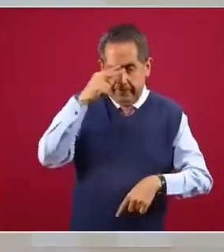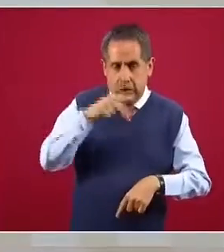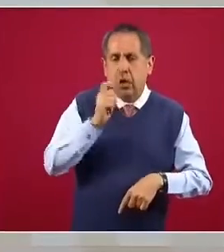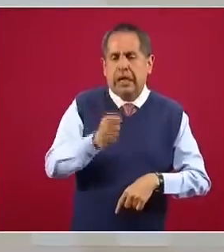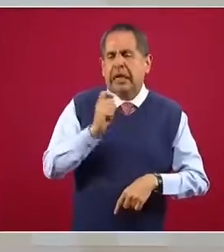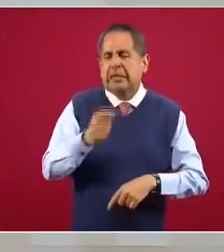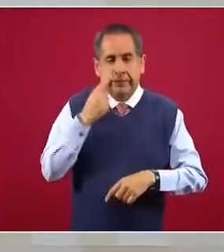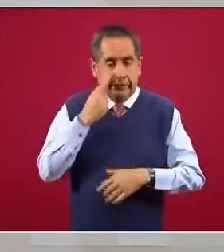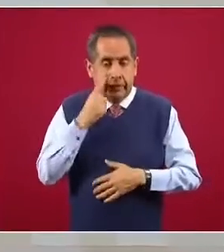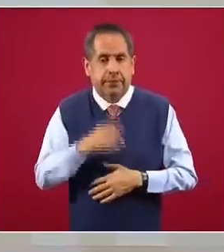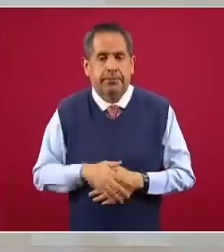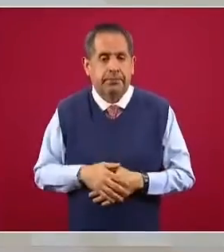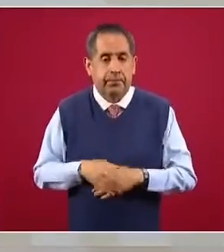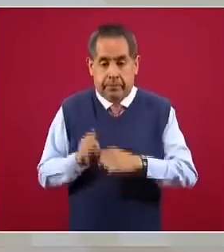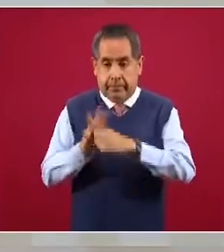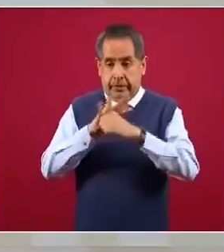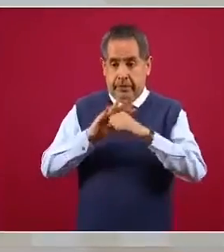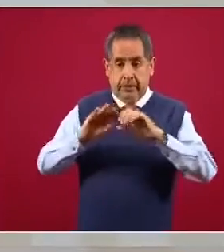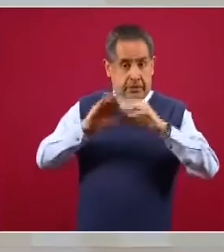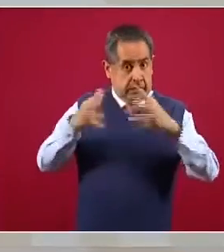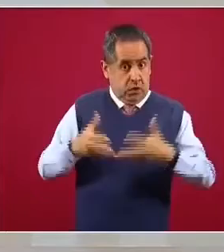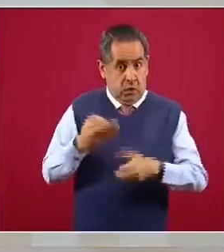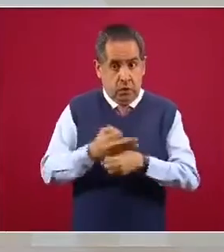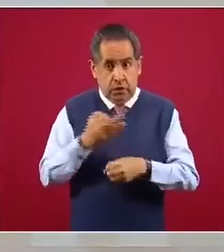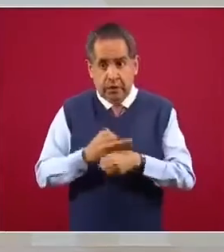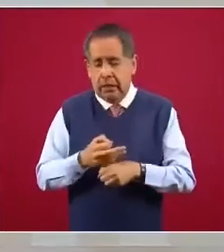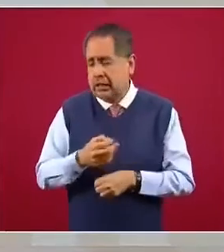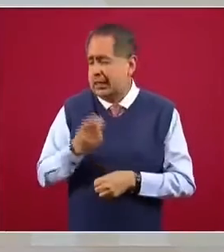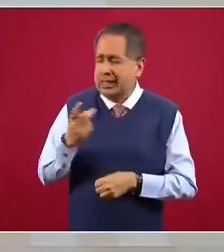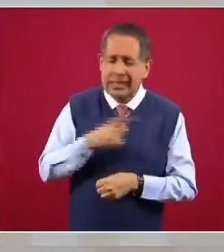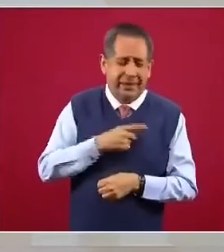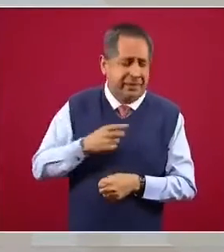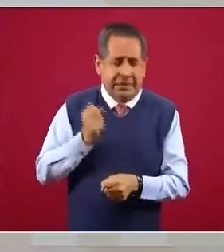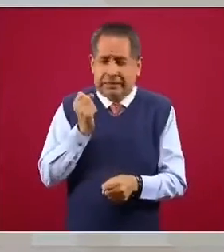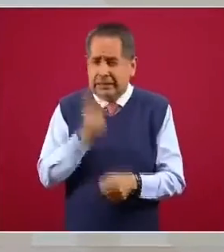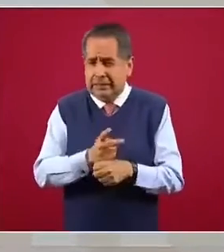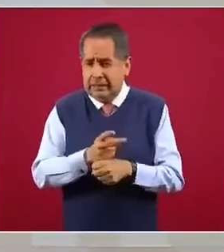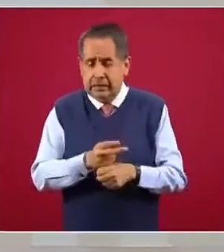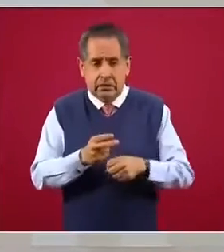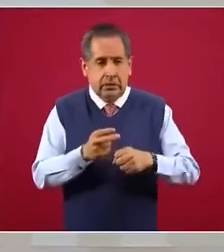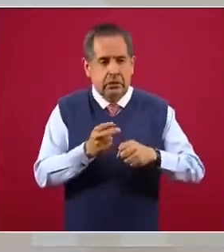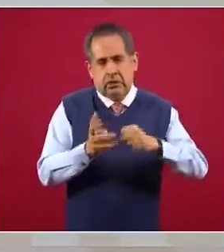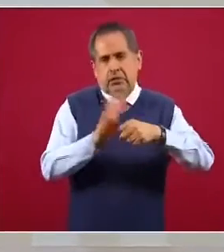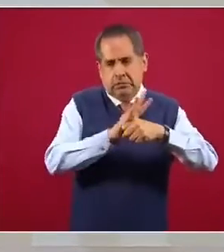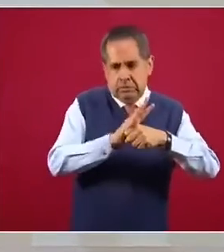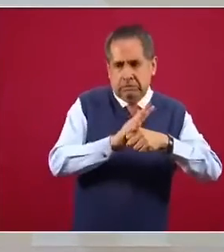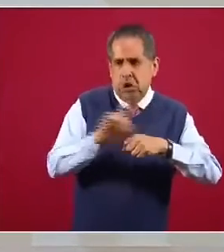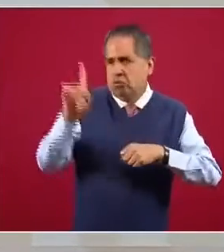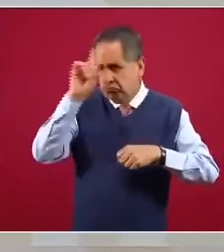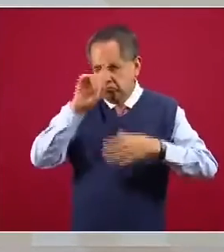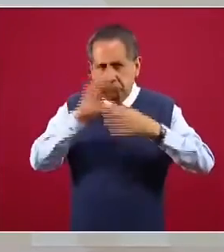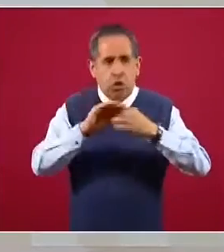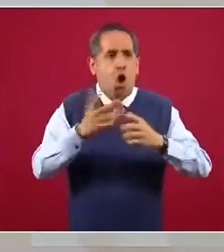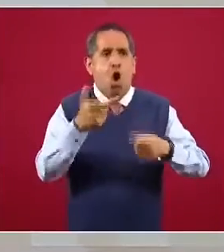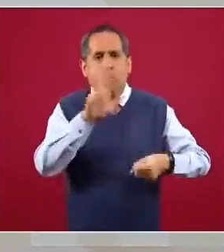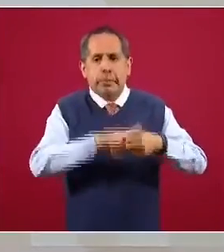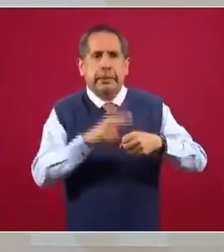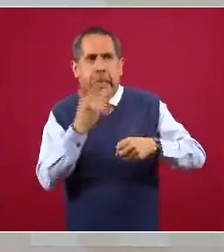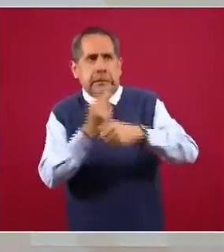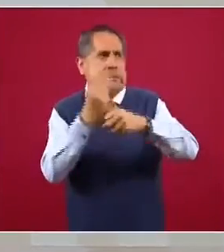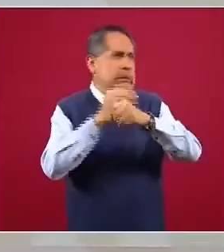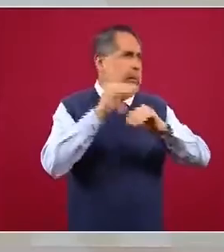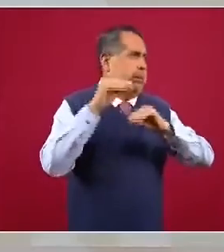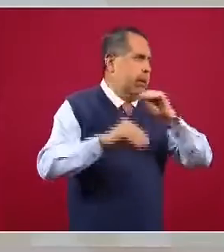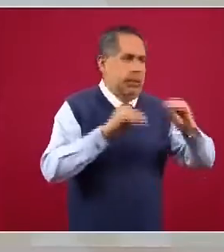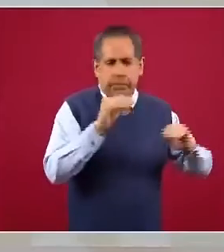la pandemia es asegurar la atención oportuna de la epidemia, ya hemos hablado de la reconversión hospitalaria y de la ampliación